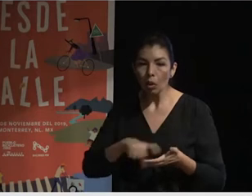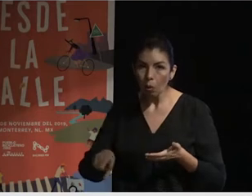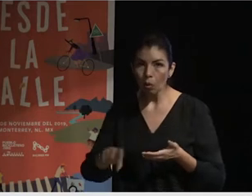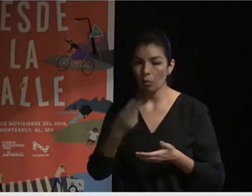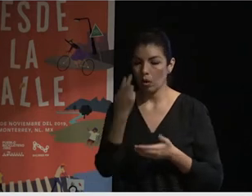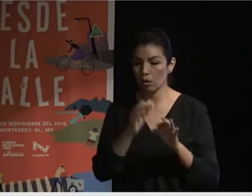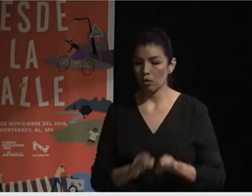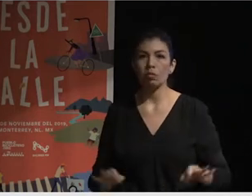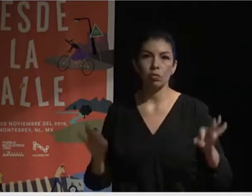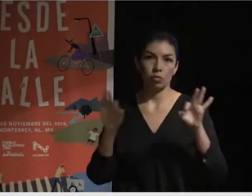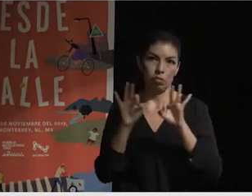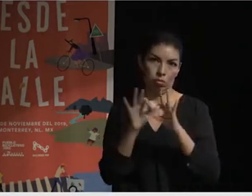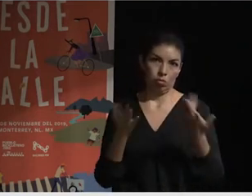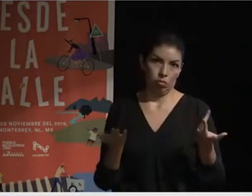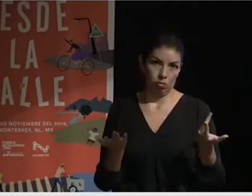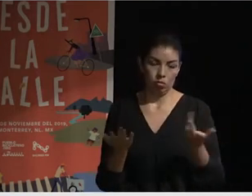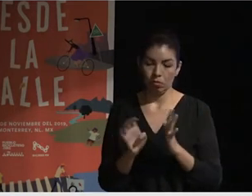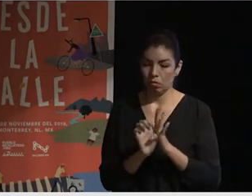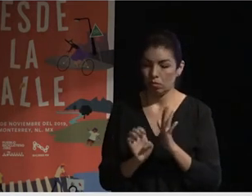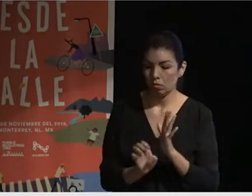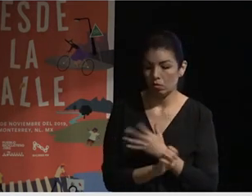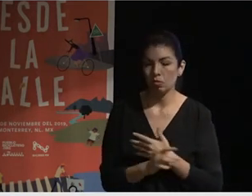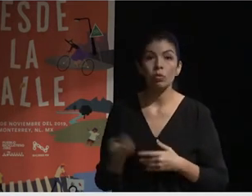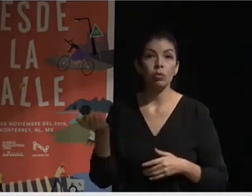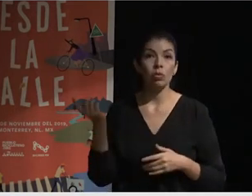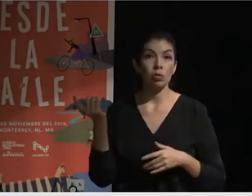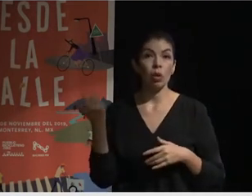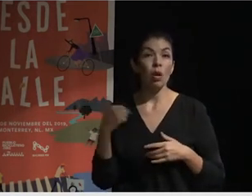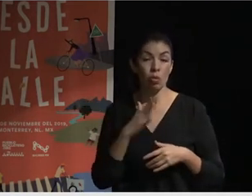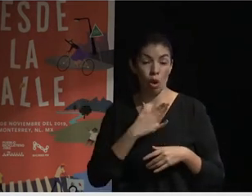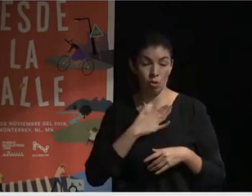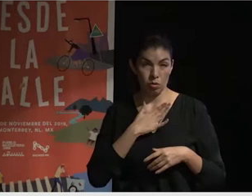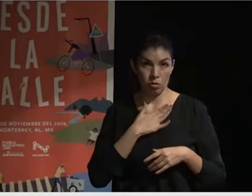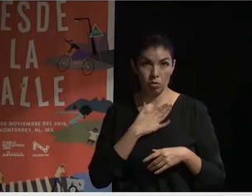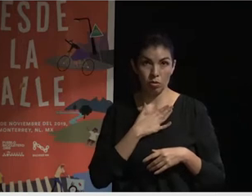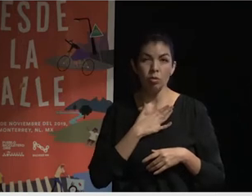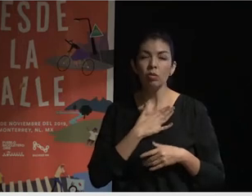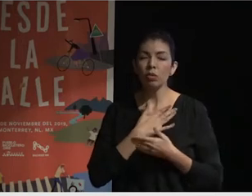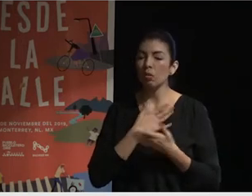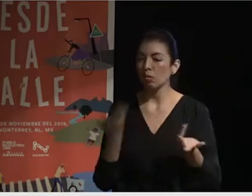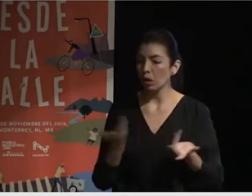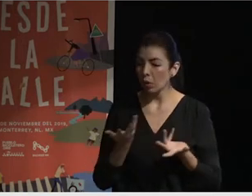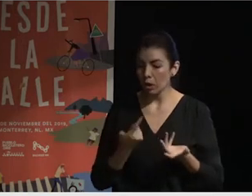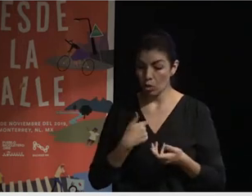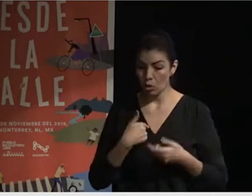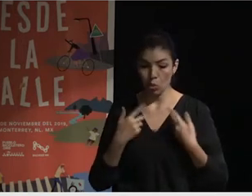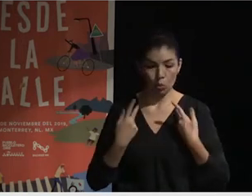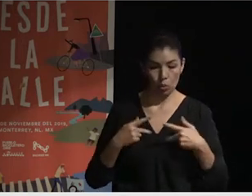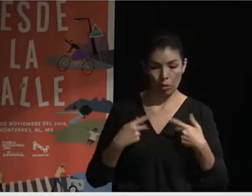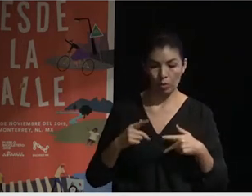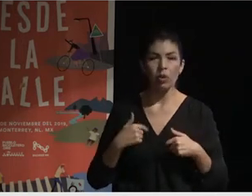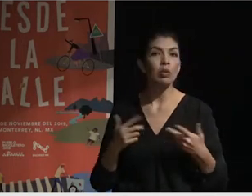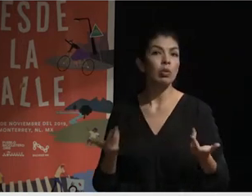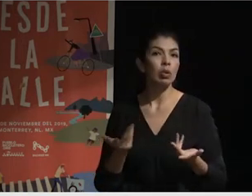yo hoy mismo también soy esa persona que está comprando ahí, si yo hoy en día soy esa persona que va a un